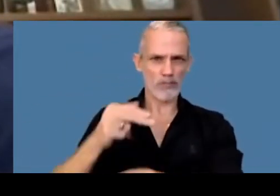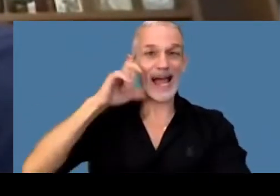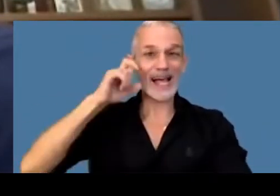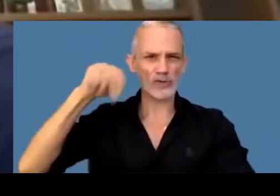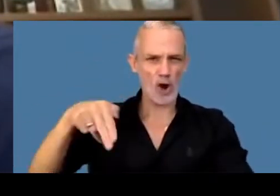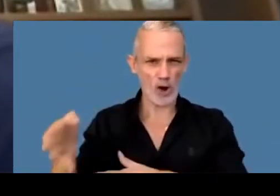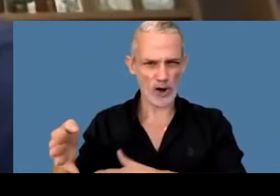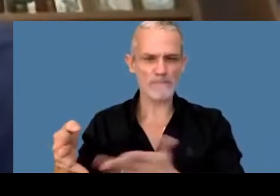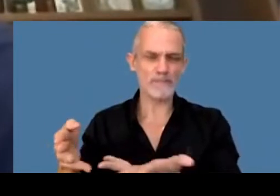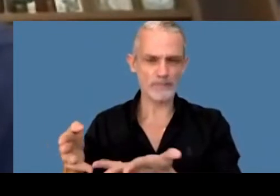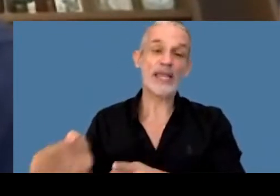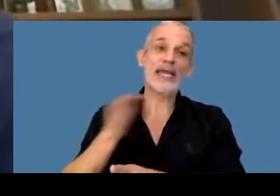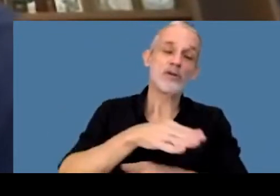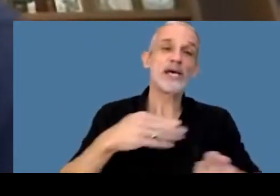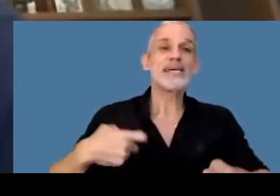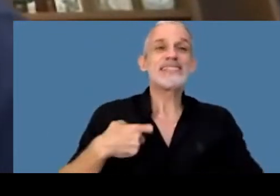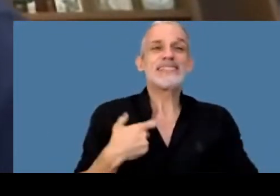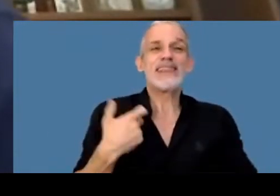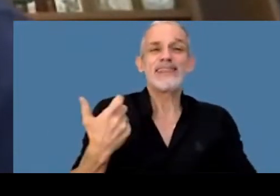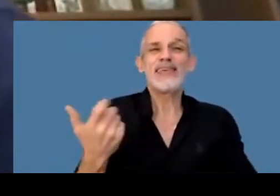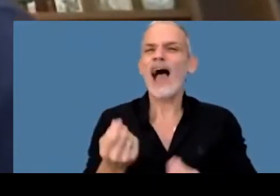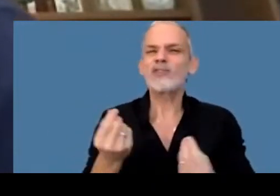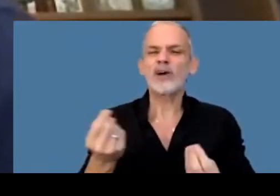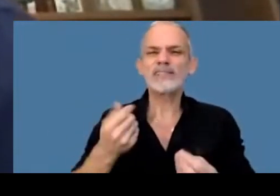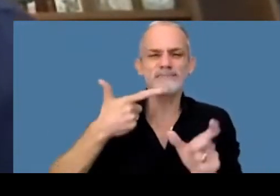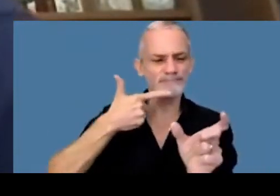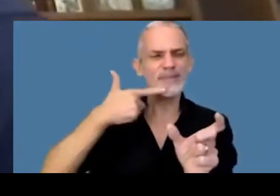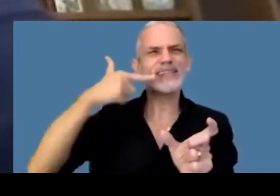Entonces, el sindicato va a ser